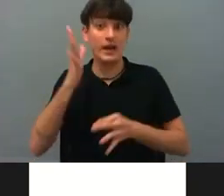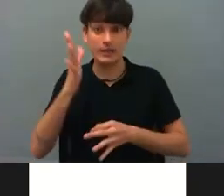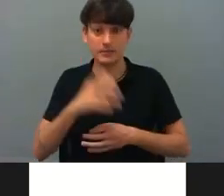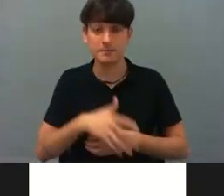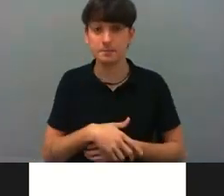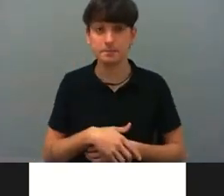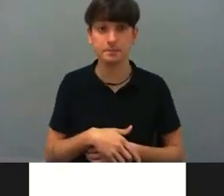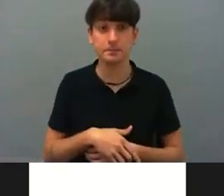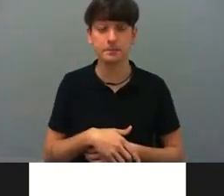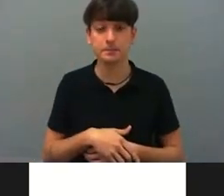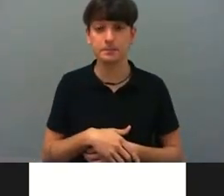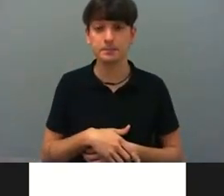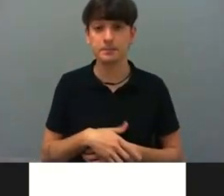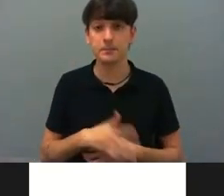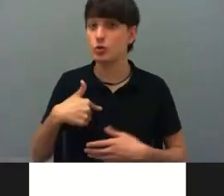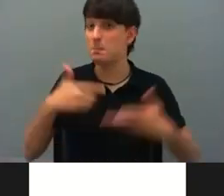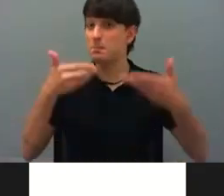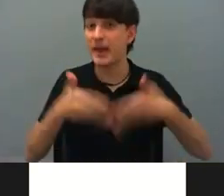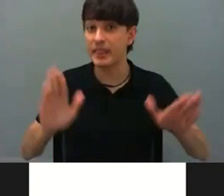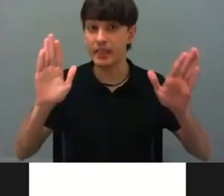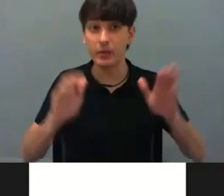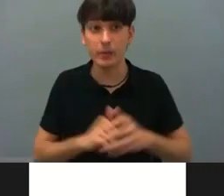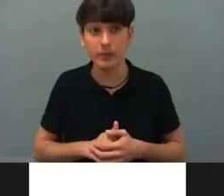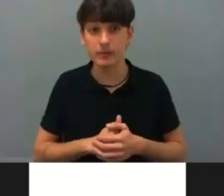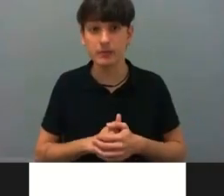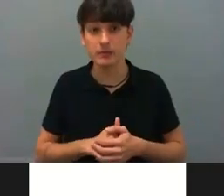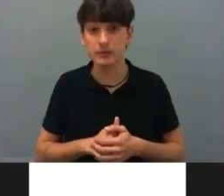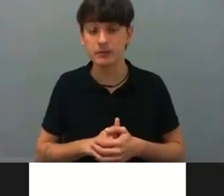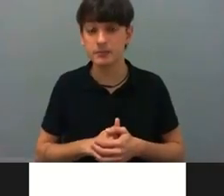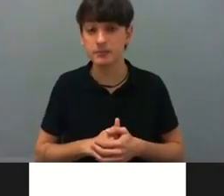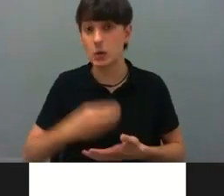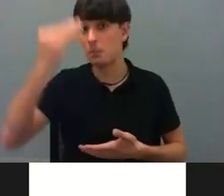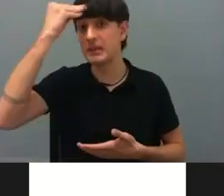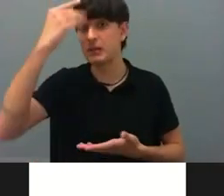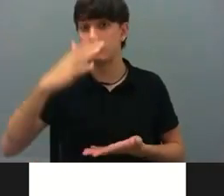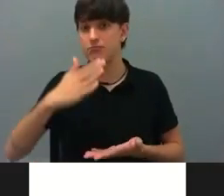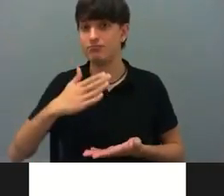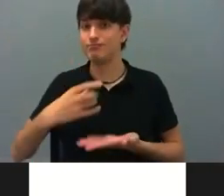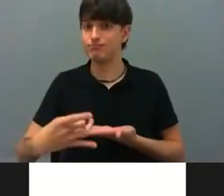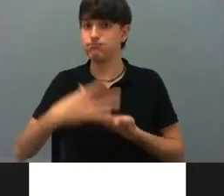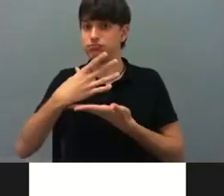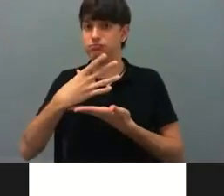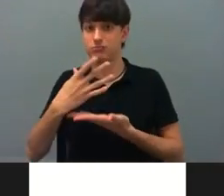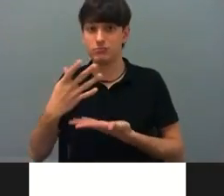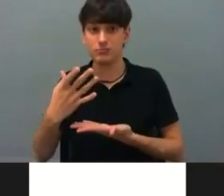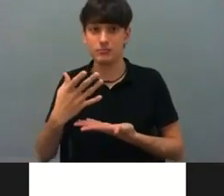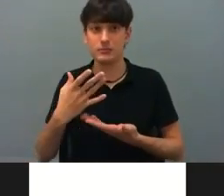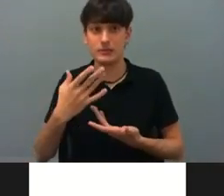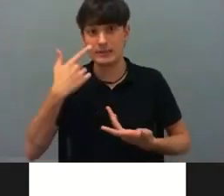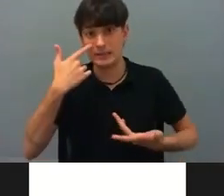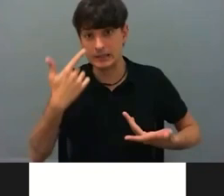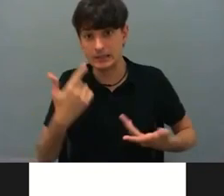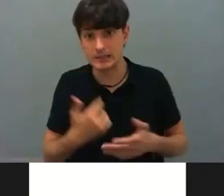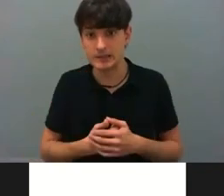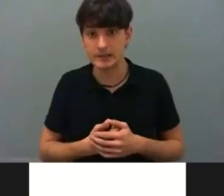Porque yo andaba perdido, pensaba que me iban a despedir en ese momento, porque, a ver, y como